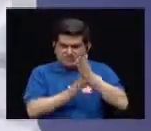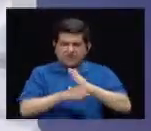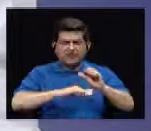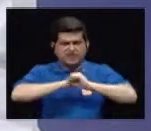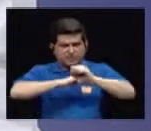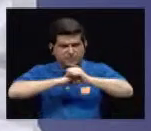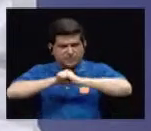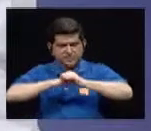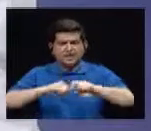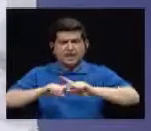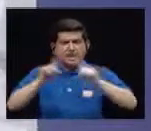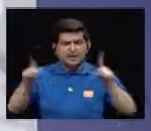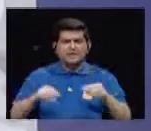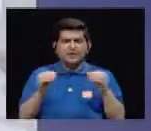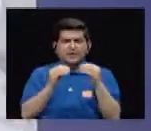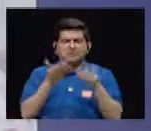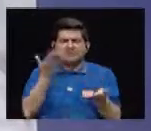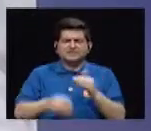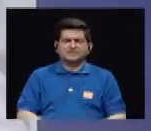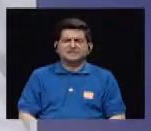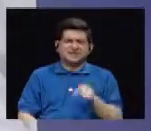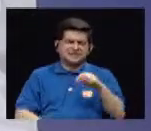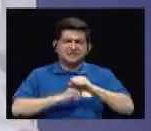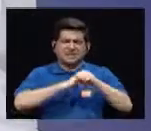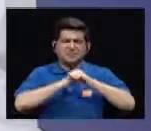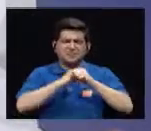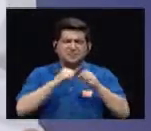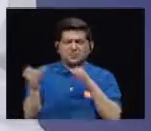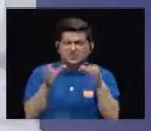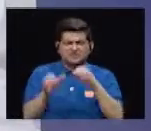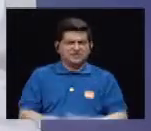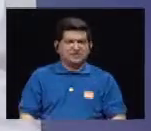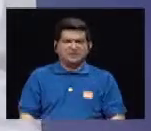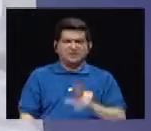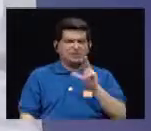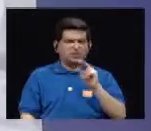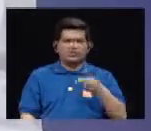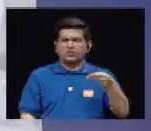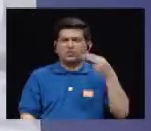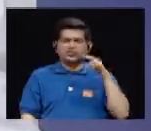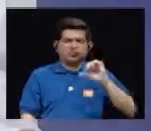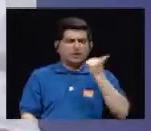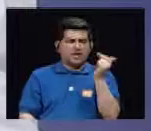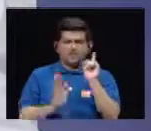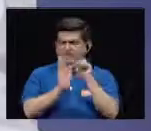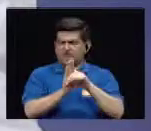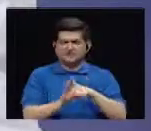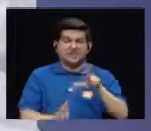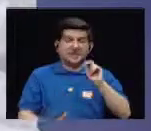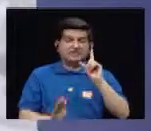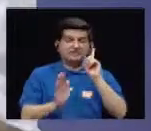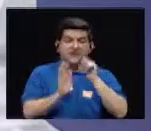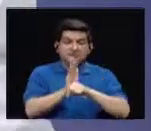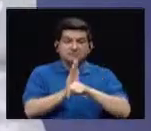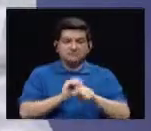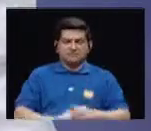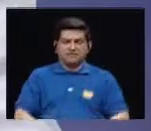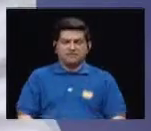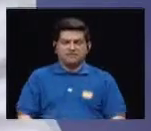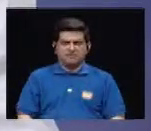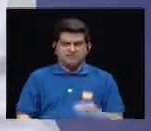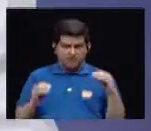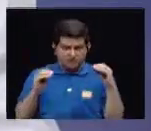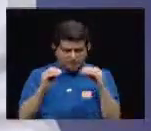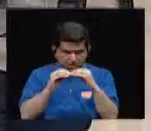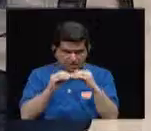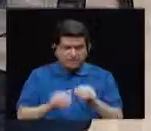en publicidad, pero más tirado a comerciales. Claro. ¿Verdad? No con una historia de 10 minutos, sino en 30 segundos. Claro, claro, digamos que